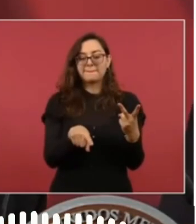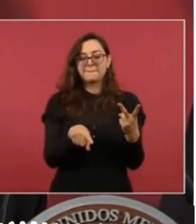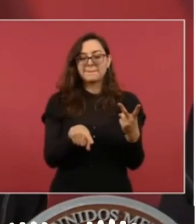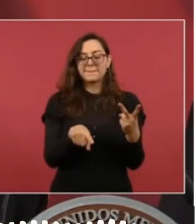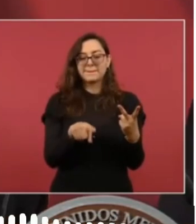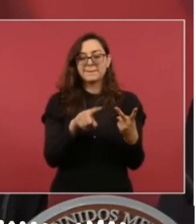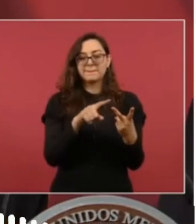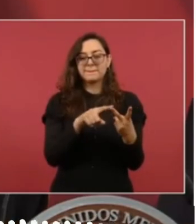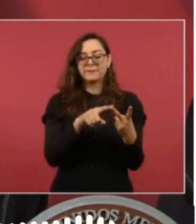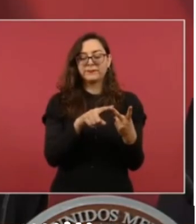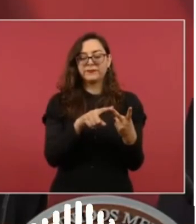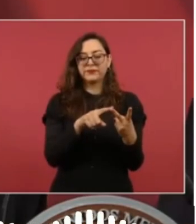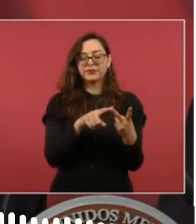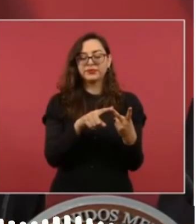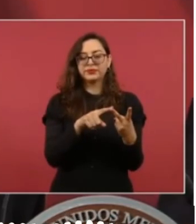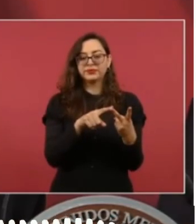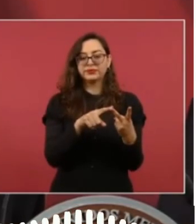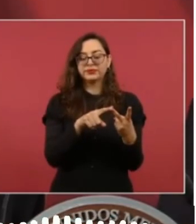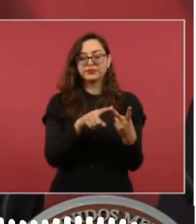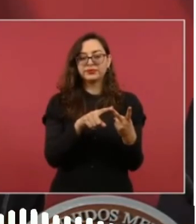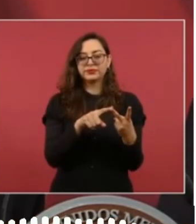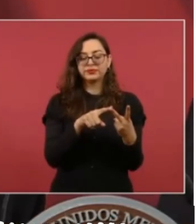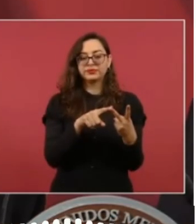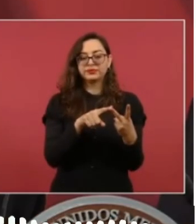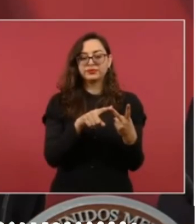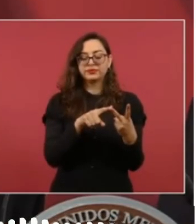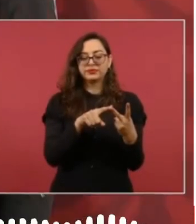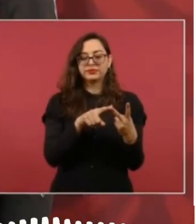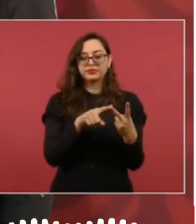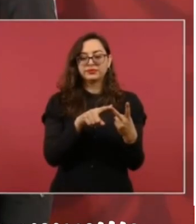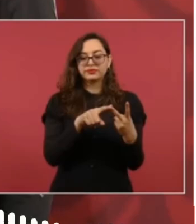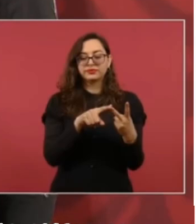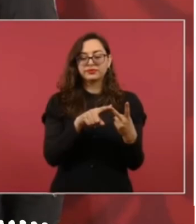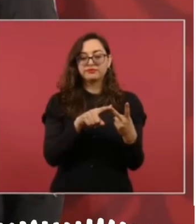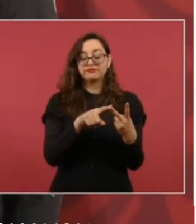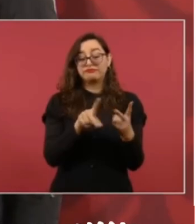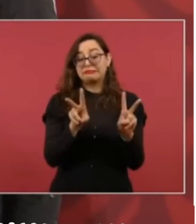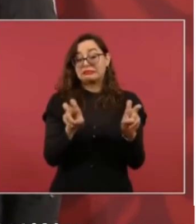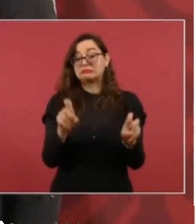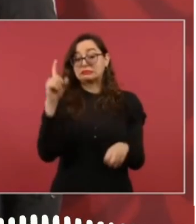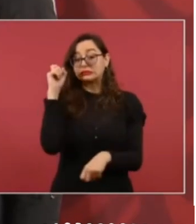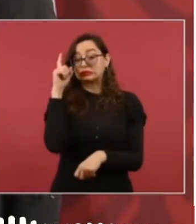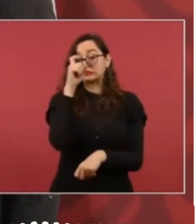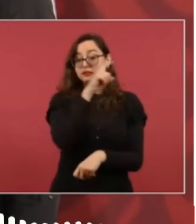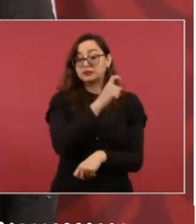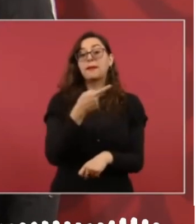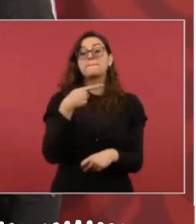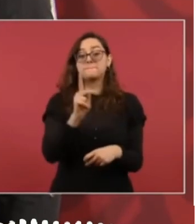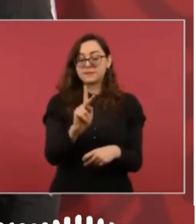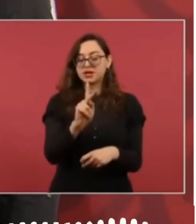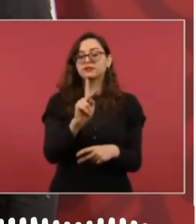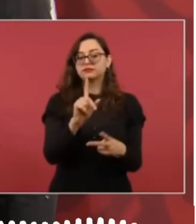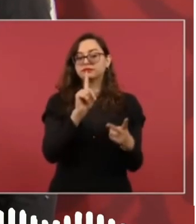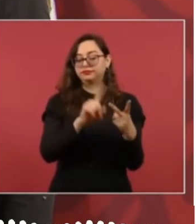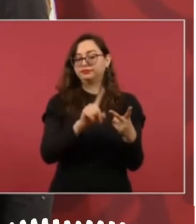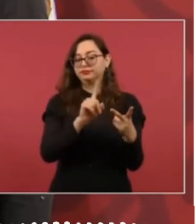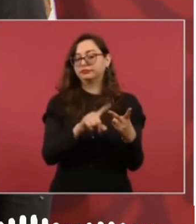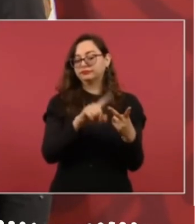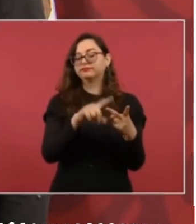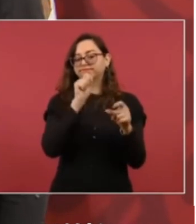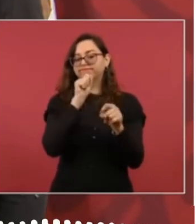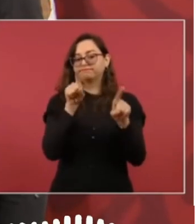harta del Moreirato. Y bueno, pues si no hay nadie que diga las cosas, pues se van como cuchillo en mantequilla. Entonces, por esa razón, pues no,